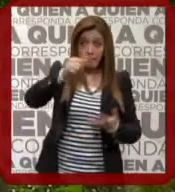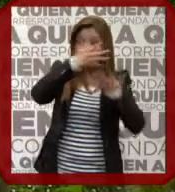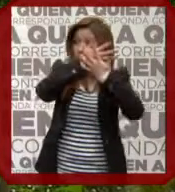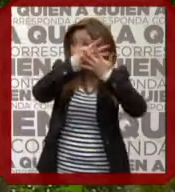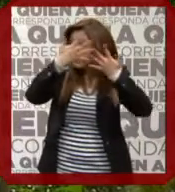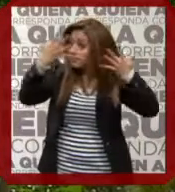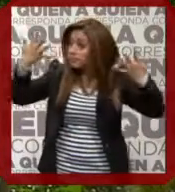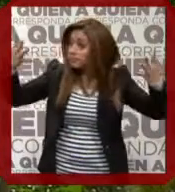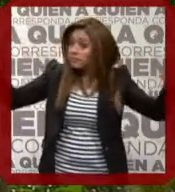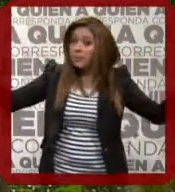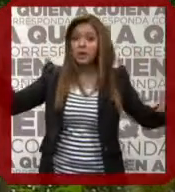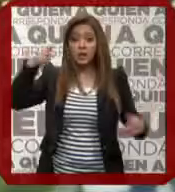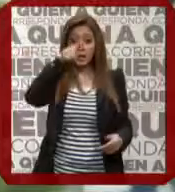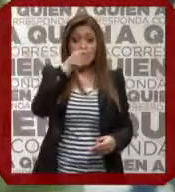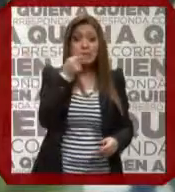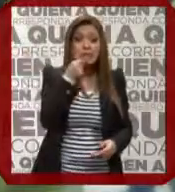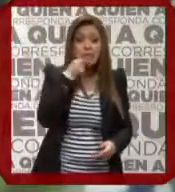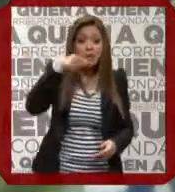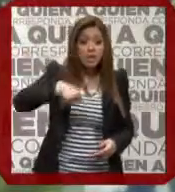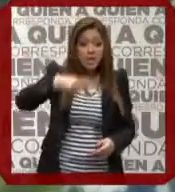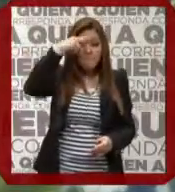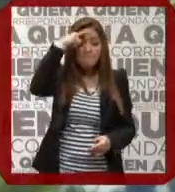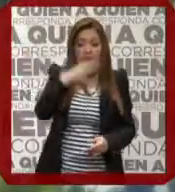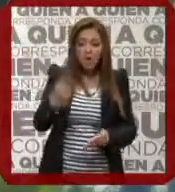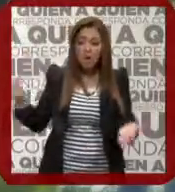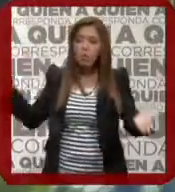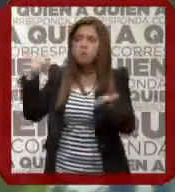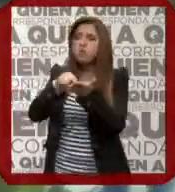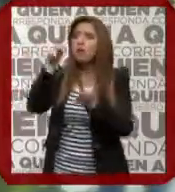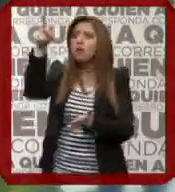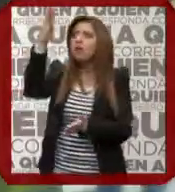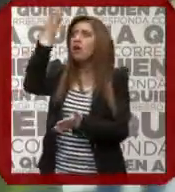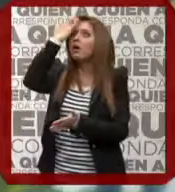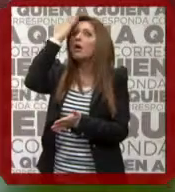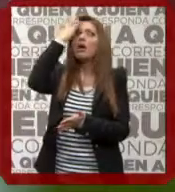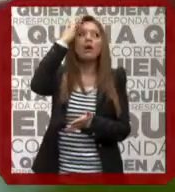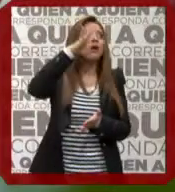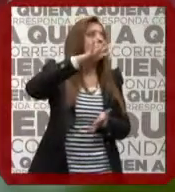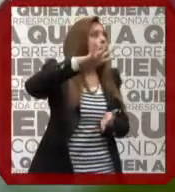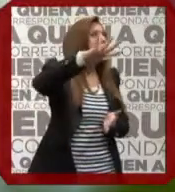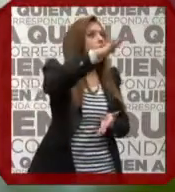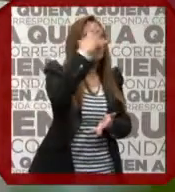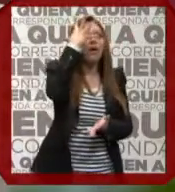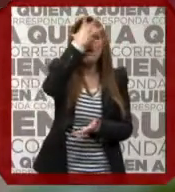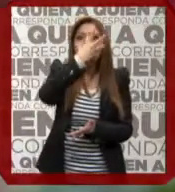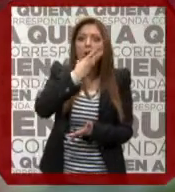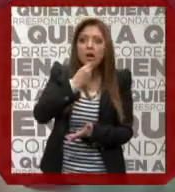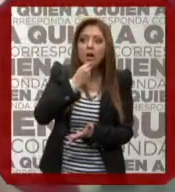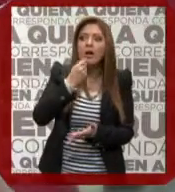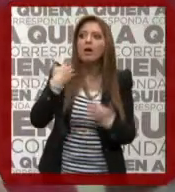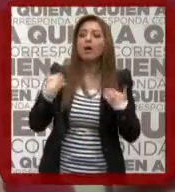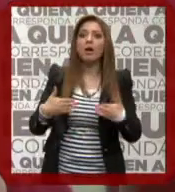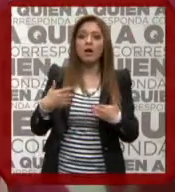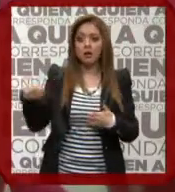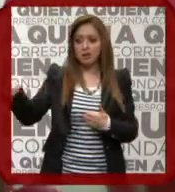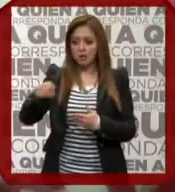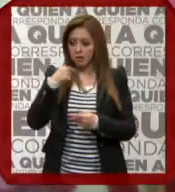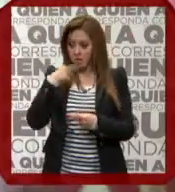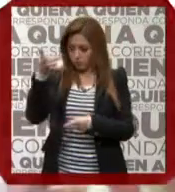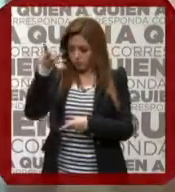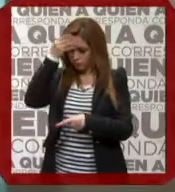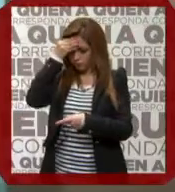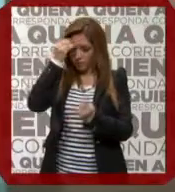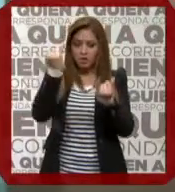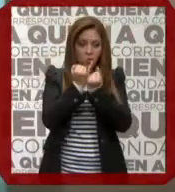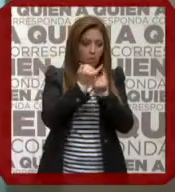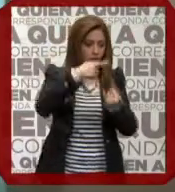tanto niño mexicano conociéndola y regresando a sus estados como embajadores de la selva, ha hecho que la autoridad